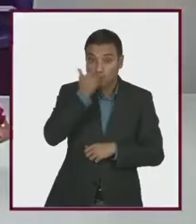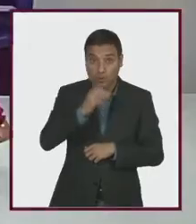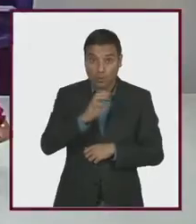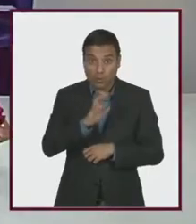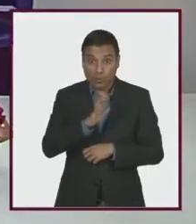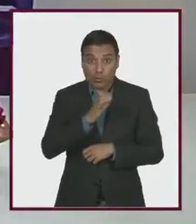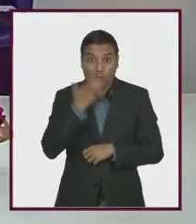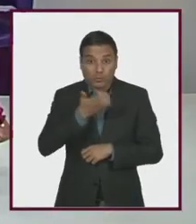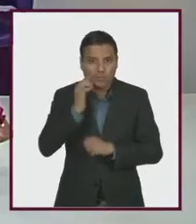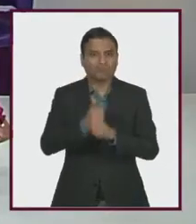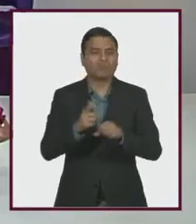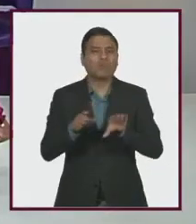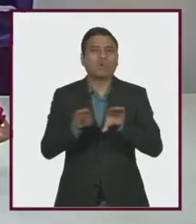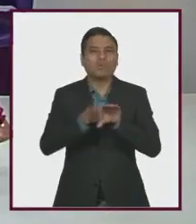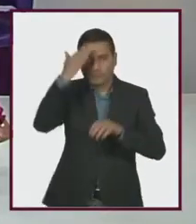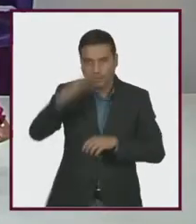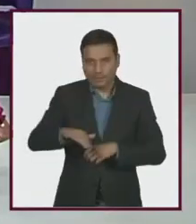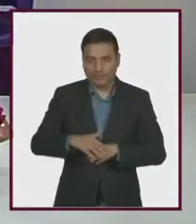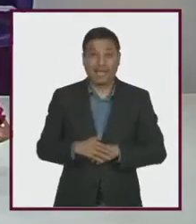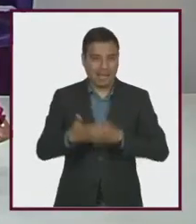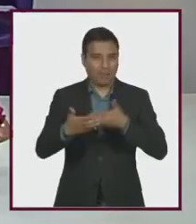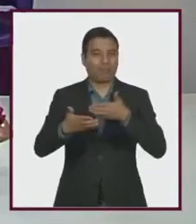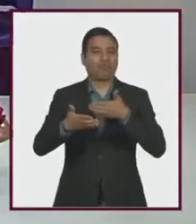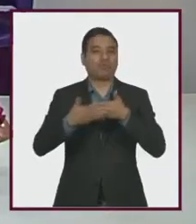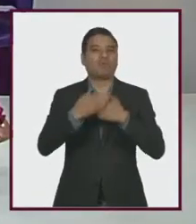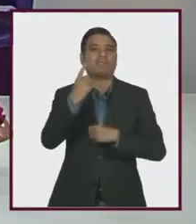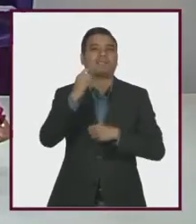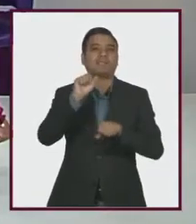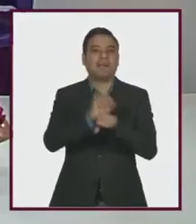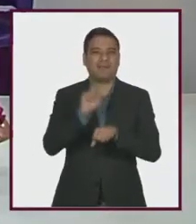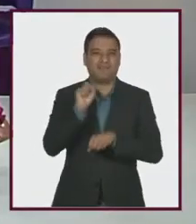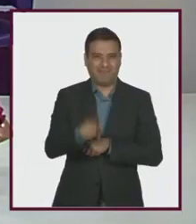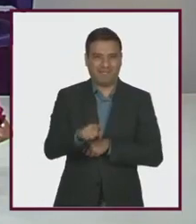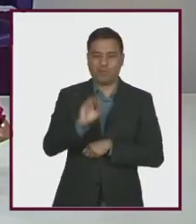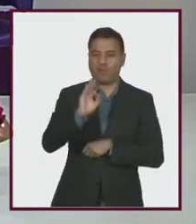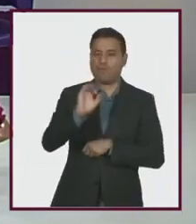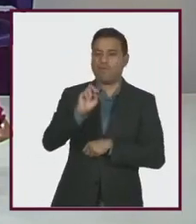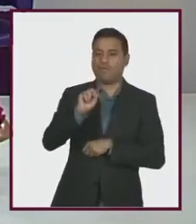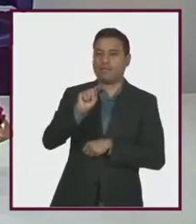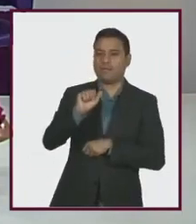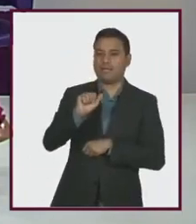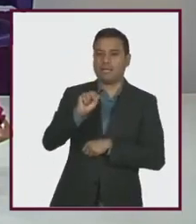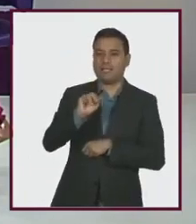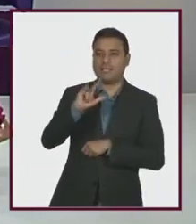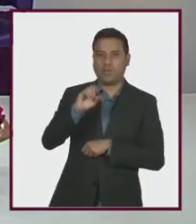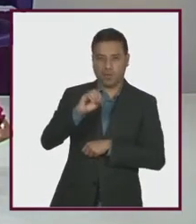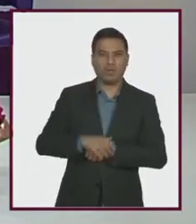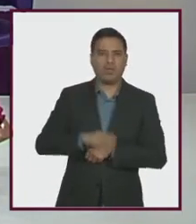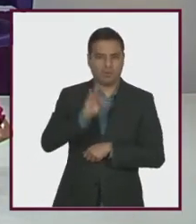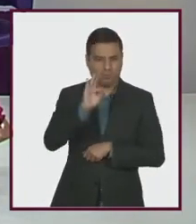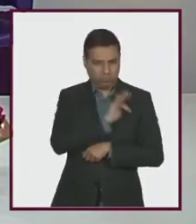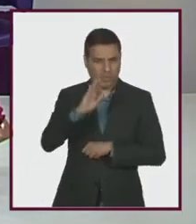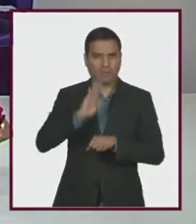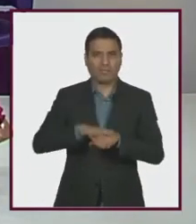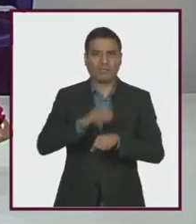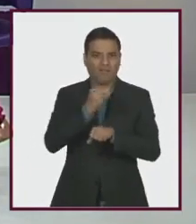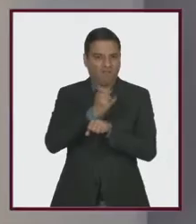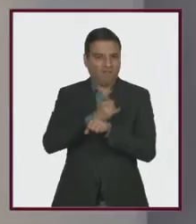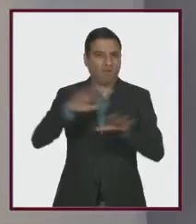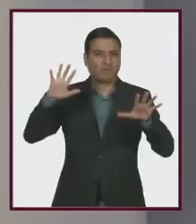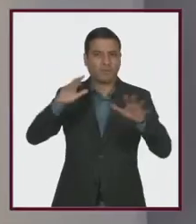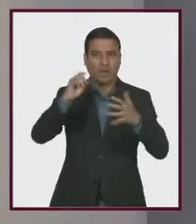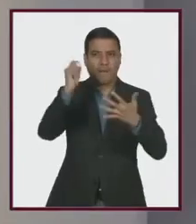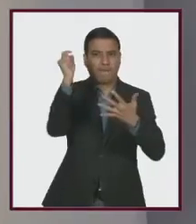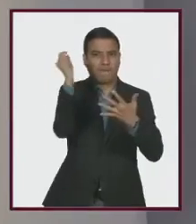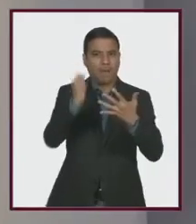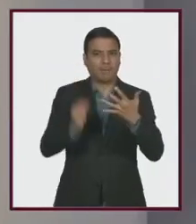sí, la próxima semana justamente se va a hablar de fentanilo y podremos tener mucha mayor información al respecto, pero muchas veces